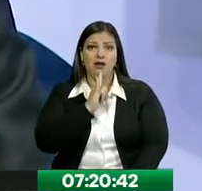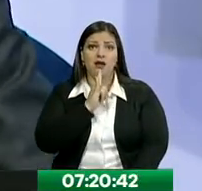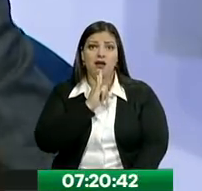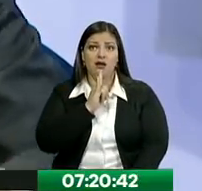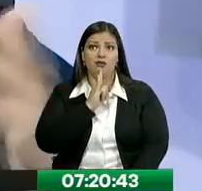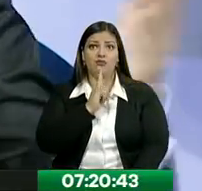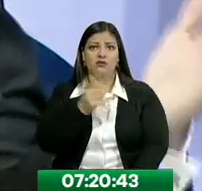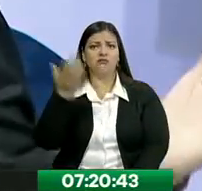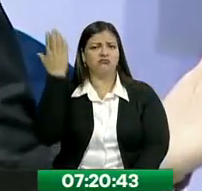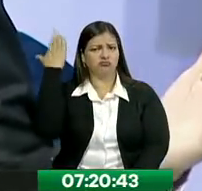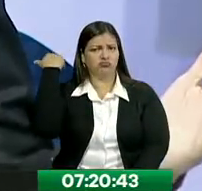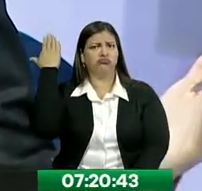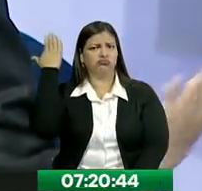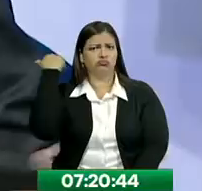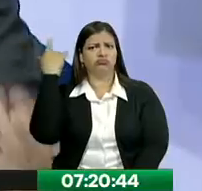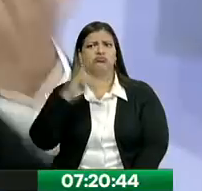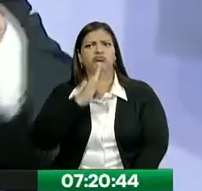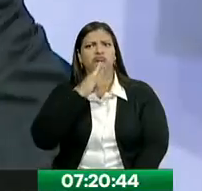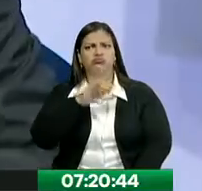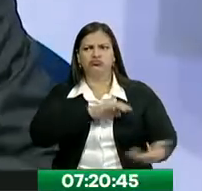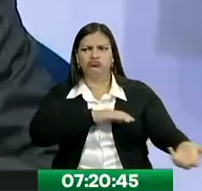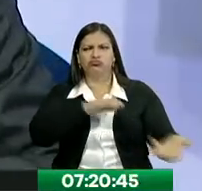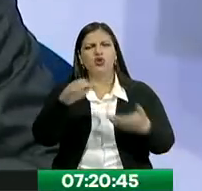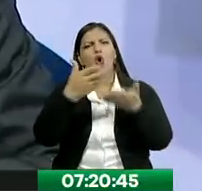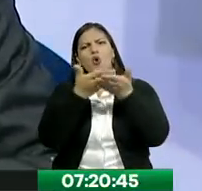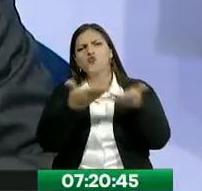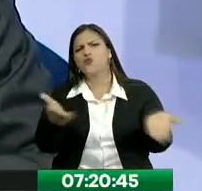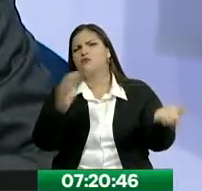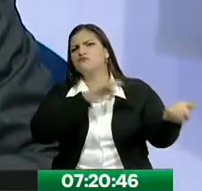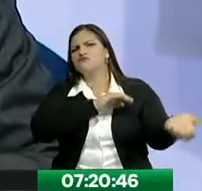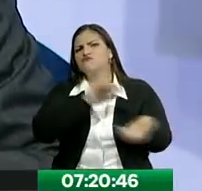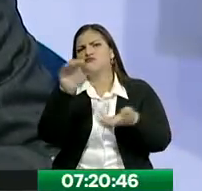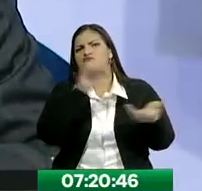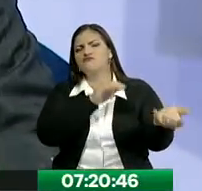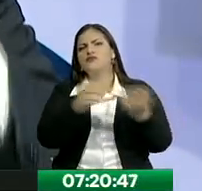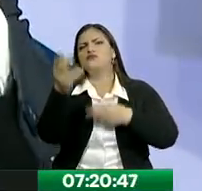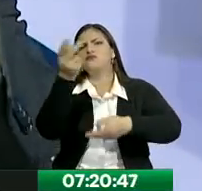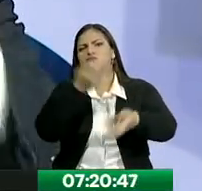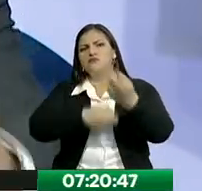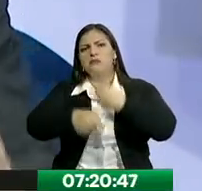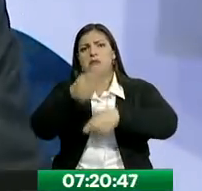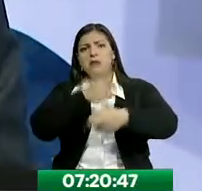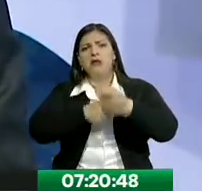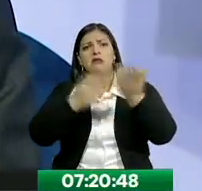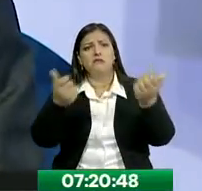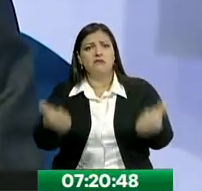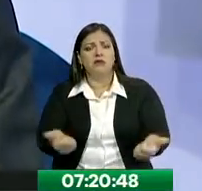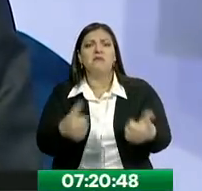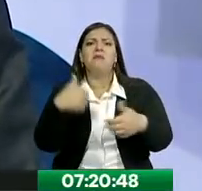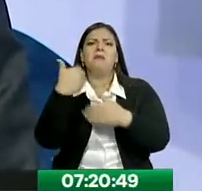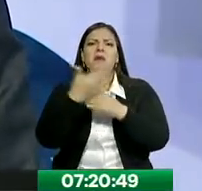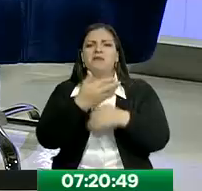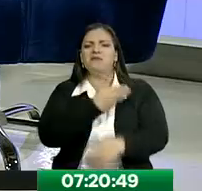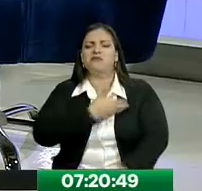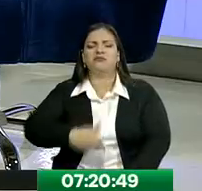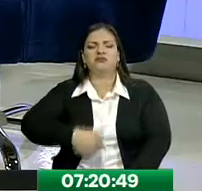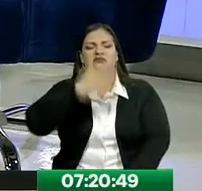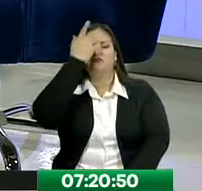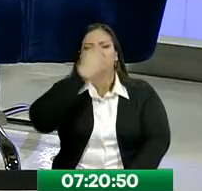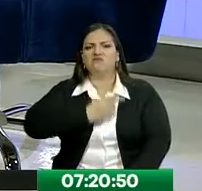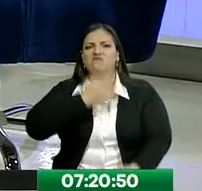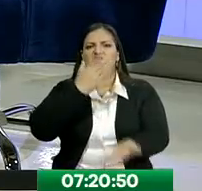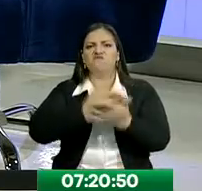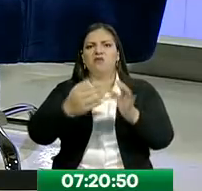comercial, y mirar hacia otros lados, ya despojado de esa contaminación política, le va a hacer muchísimo bien al país. Muchísimas gracias, el